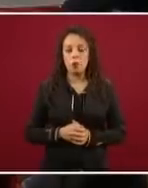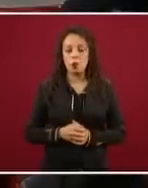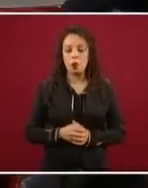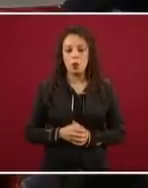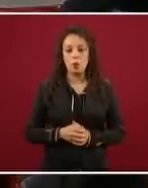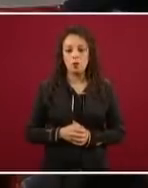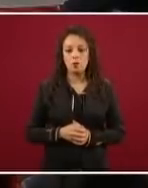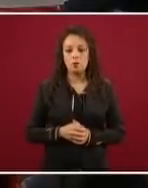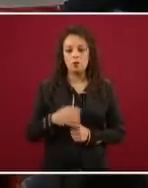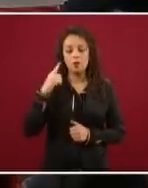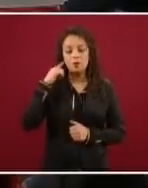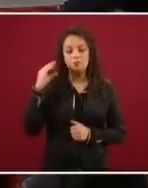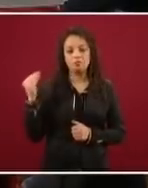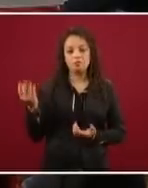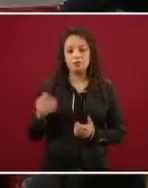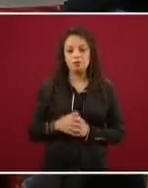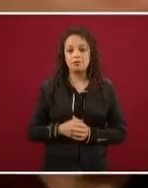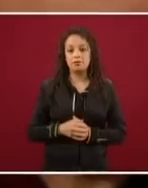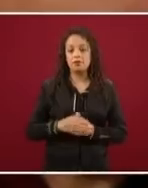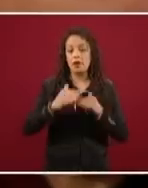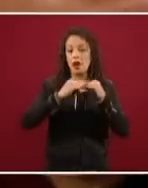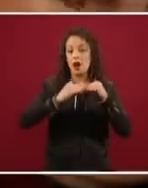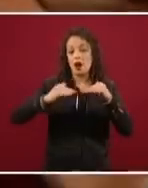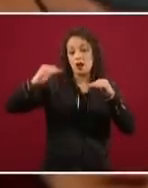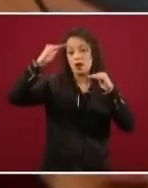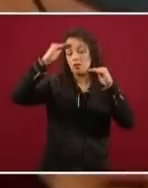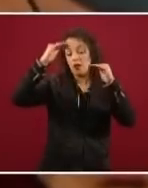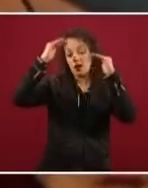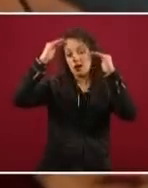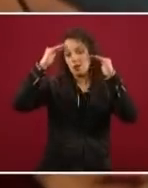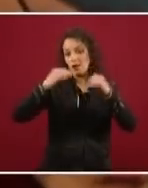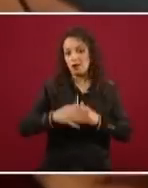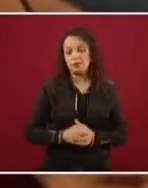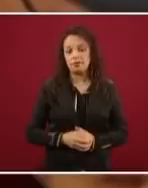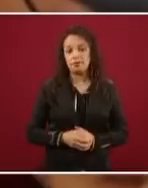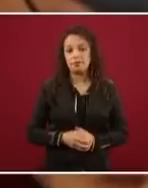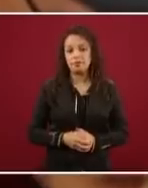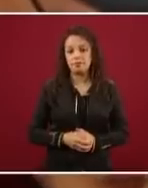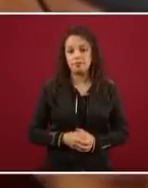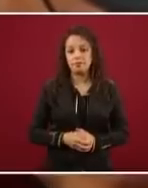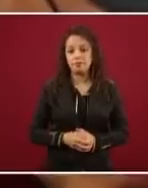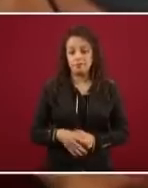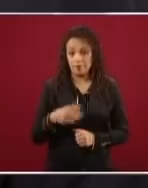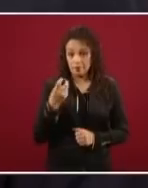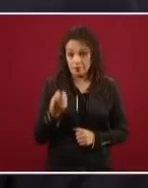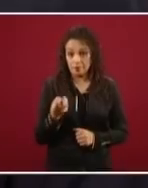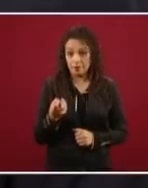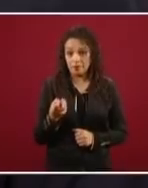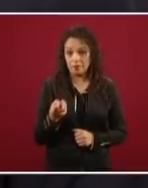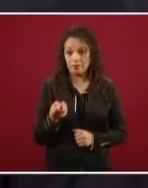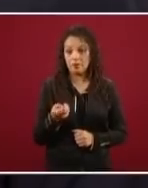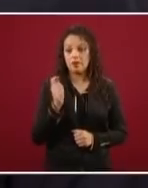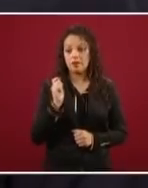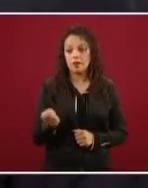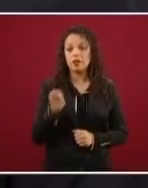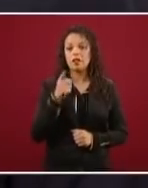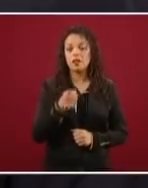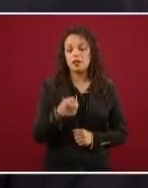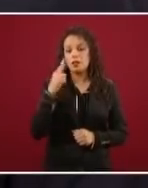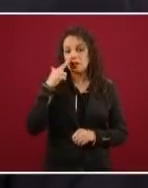luciano arriba arriba arriba arriba eso que lo resuelva la